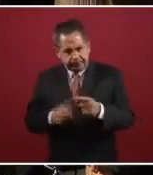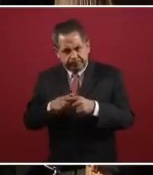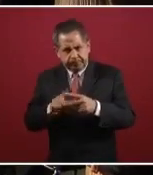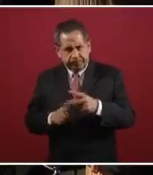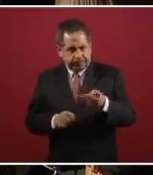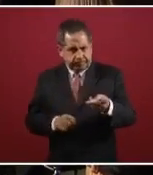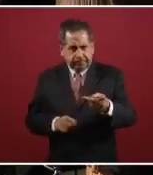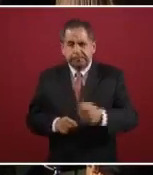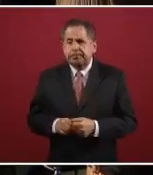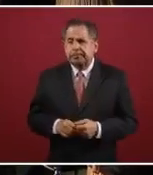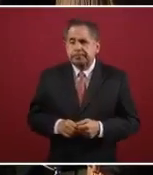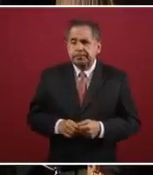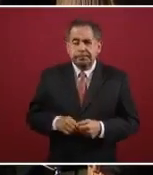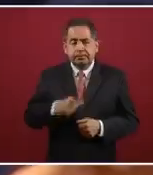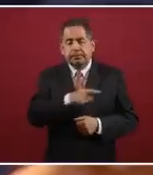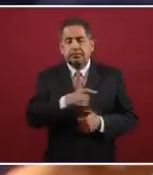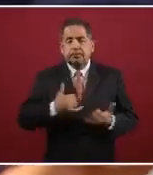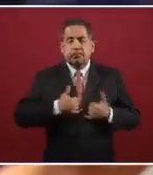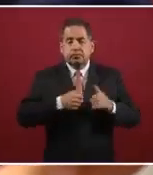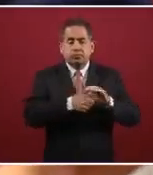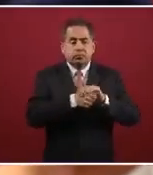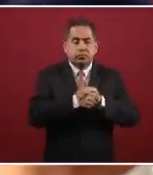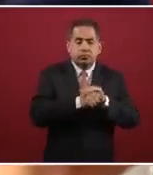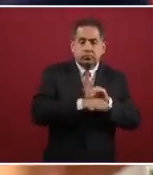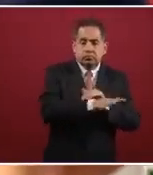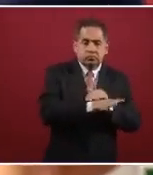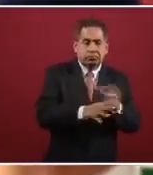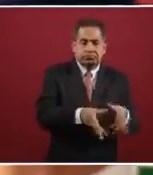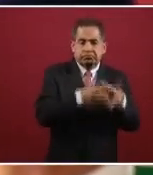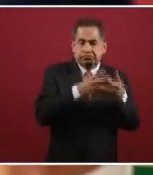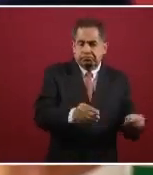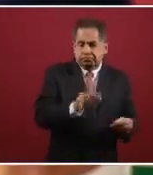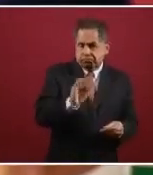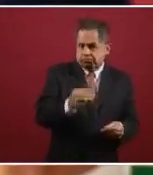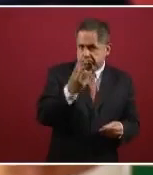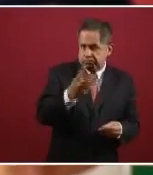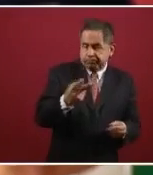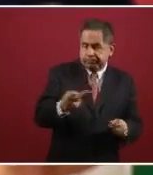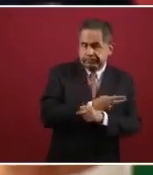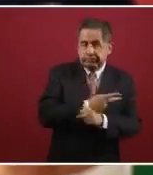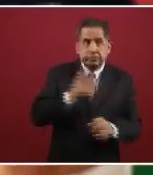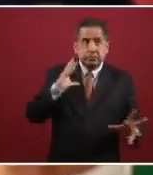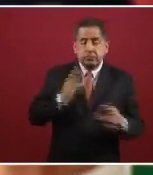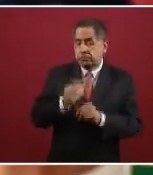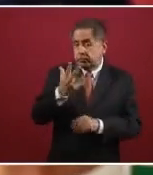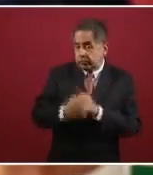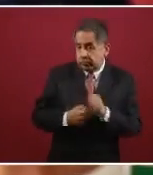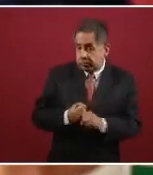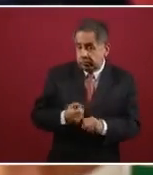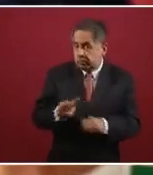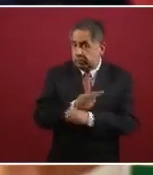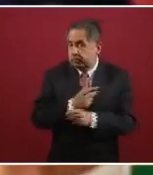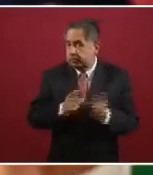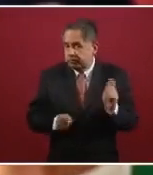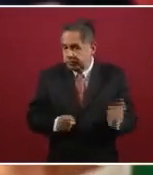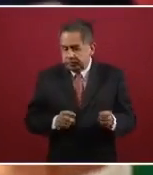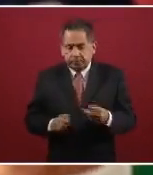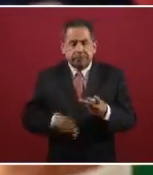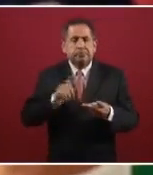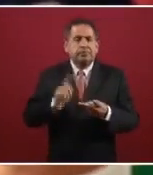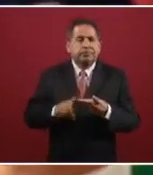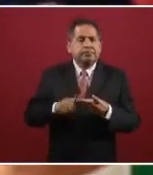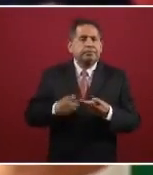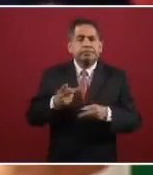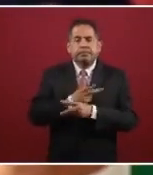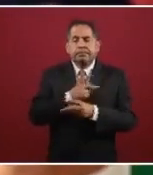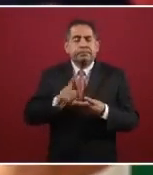la desaparición de los jóvenes de Ayotzinapa? Si nos puede dar un adelanto, estamos a casi 5 años. ¿Cómo va el trabajo en ese asunto? Y por otra parte, ¿cómo